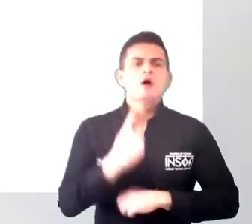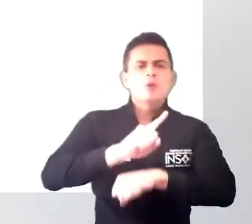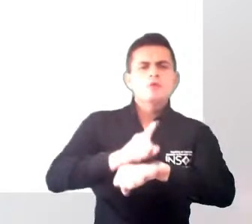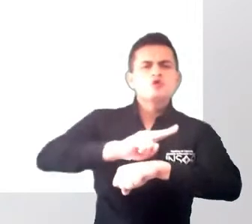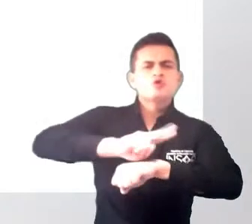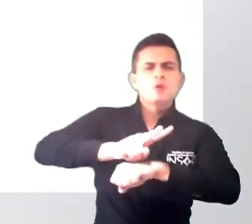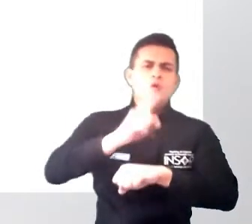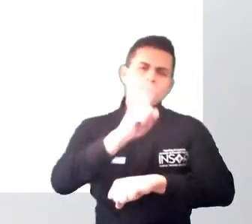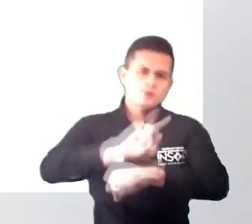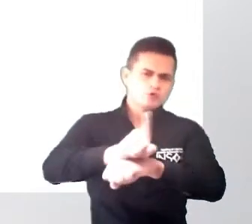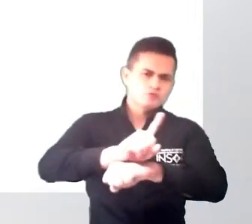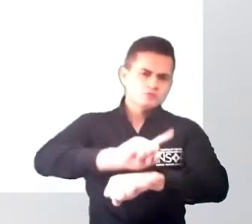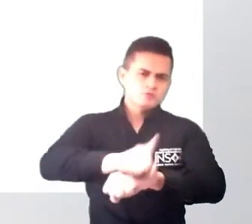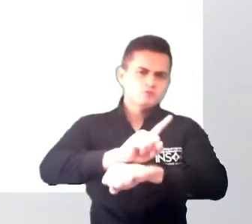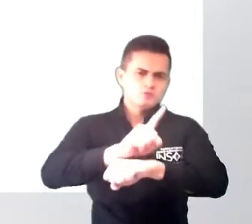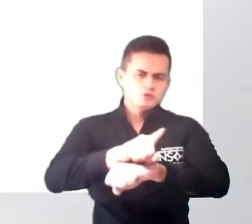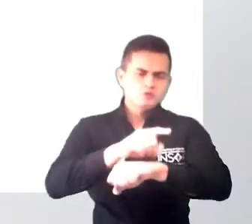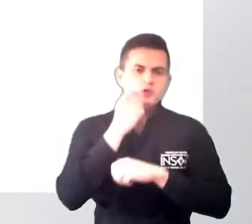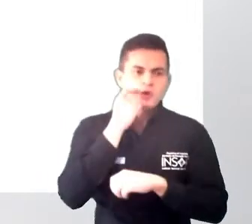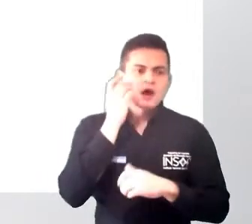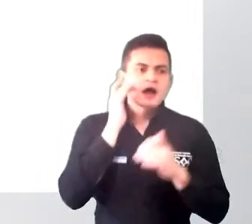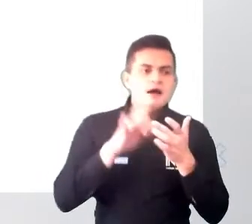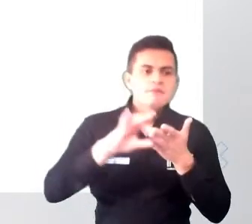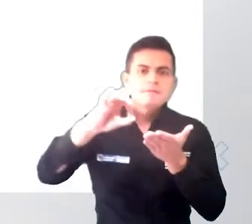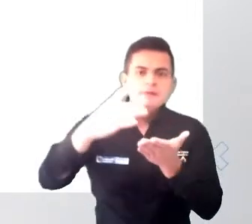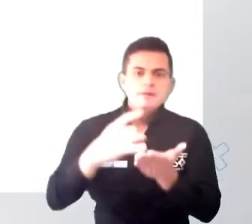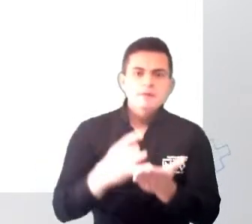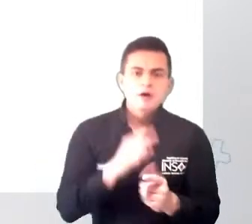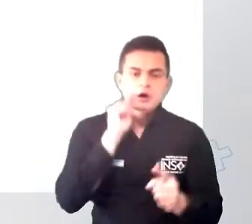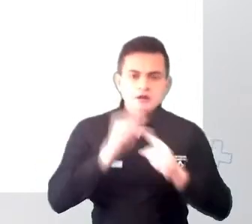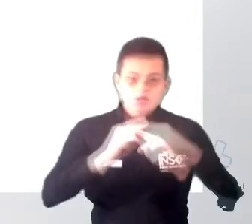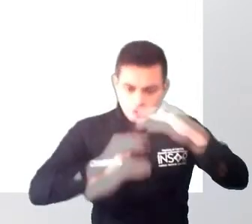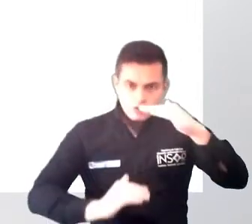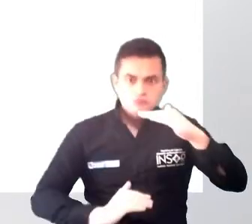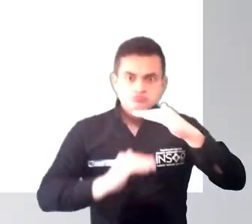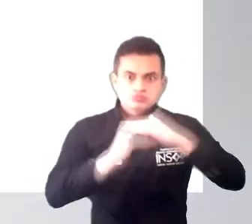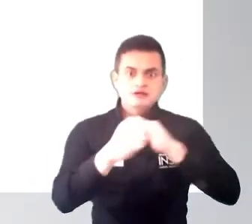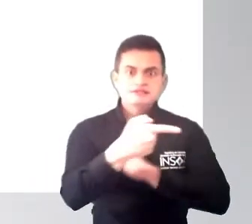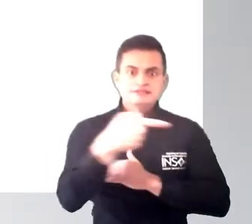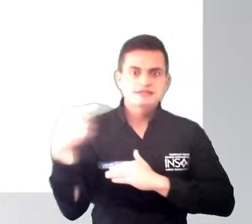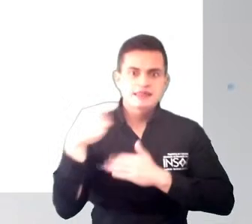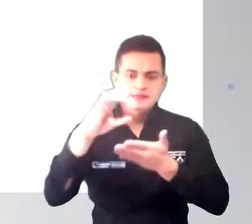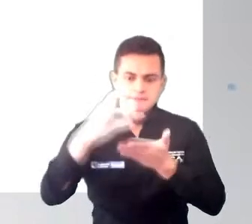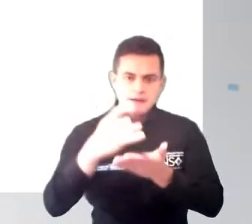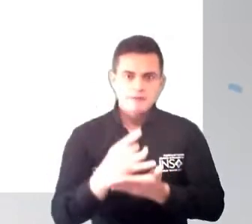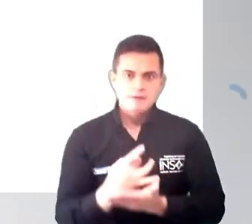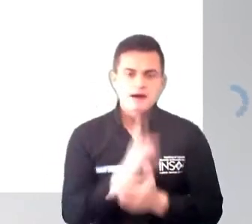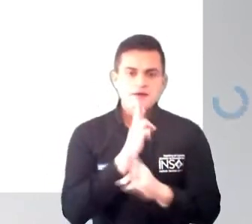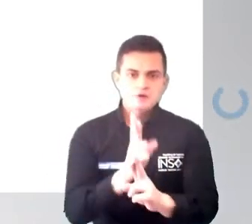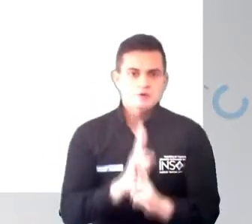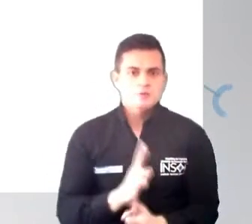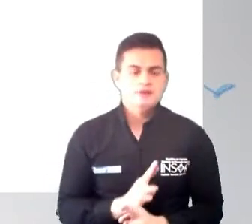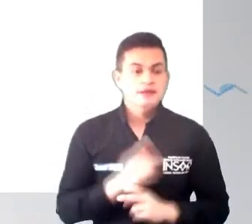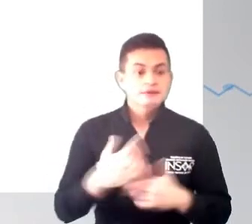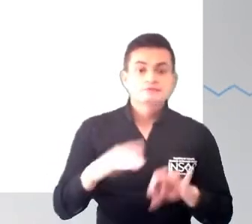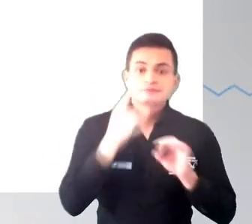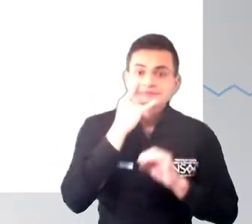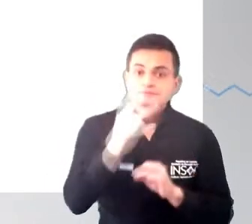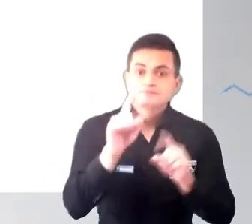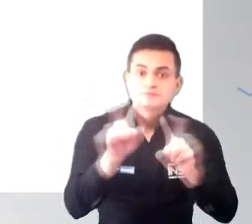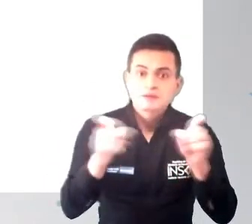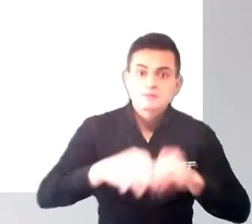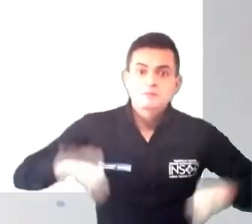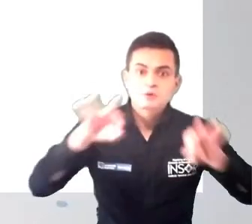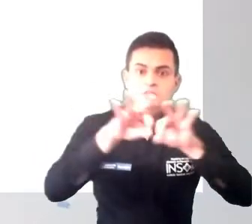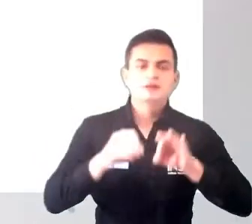menos un minuto, para superar la línea de los 100 respondientes, porque esto es muy interesante ver